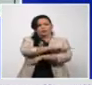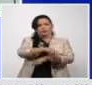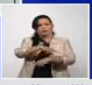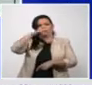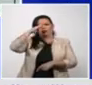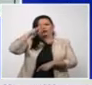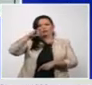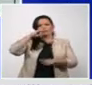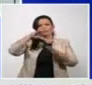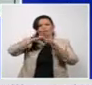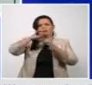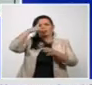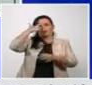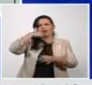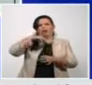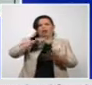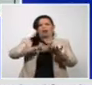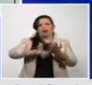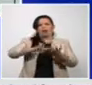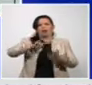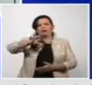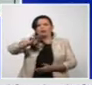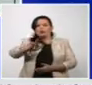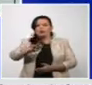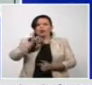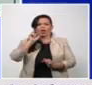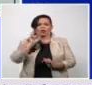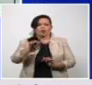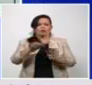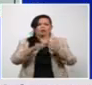de mortalidad por millón de habitantes, que es como lo analizan